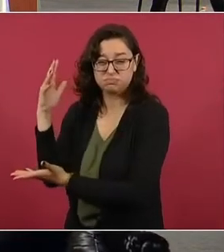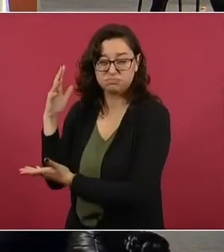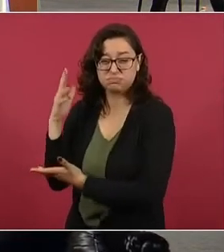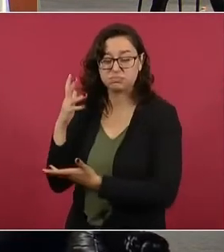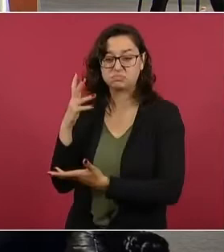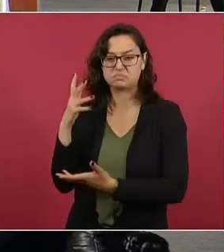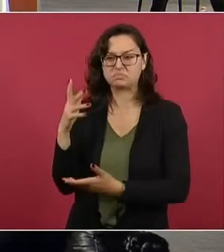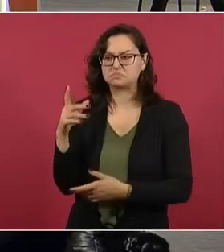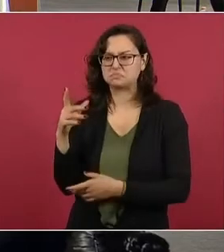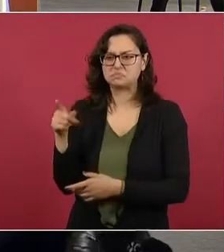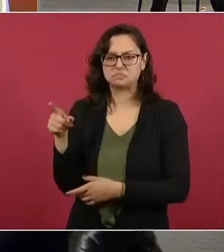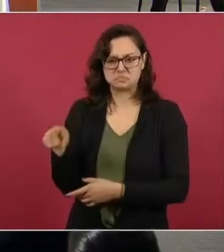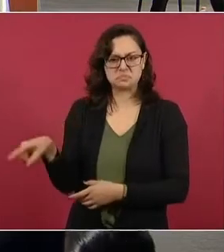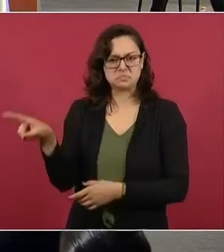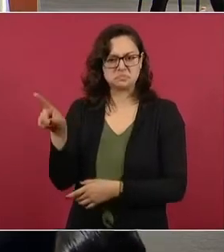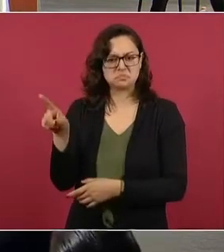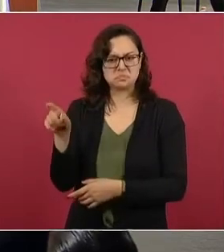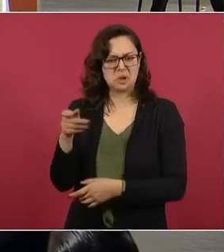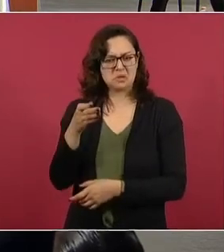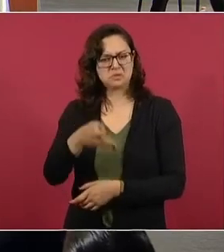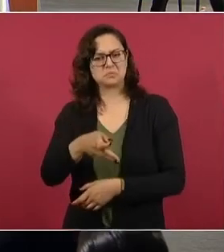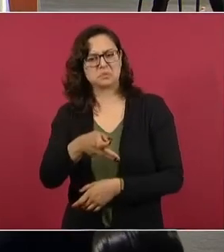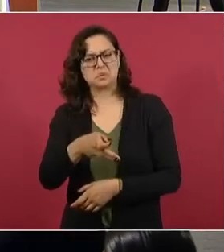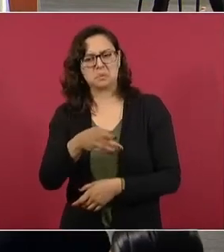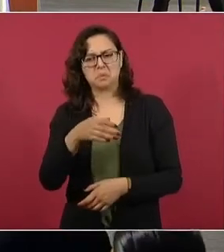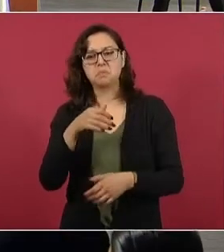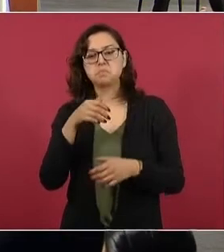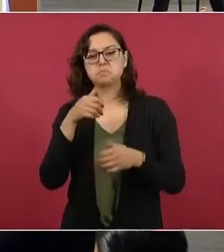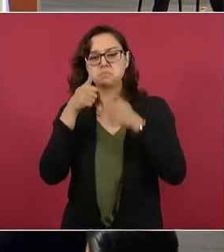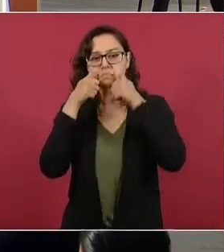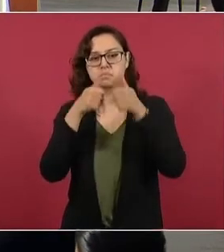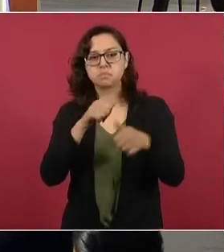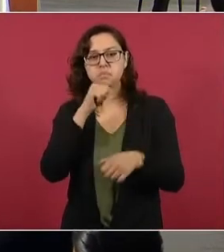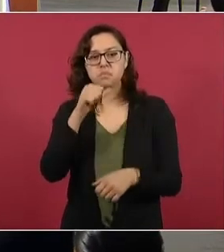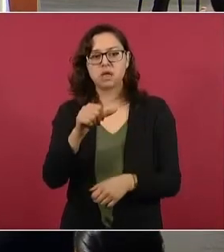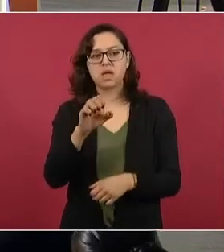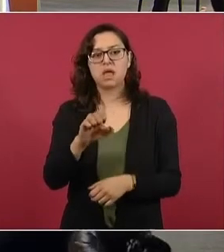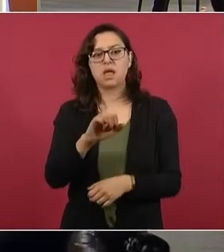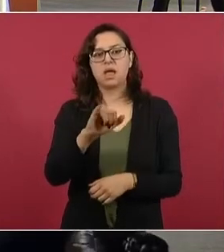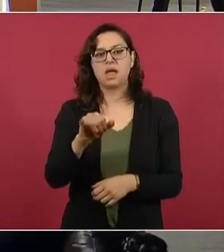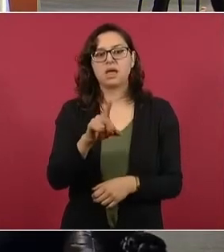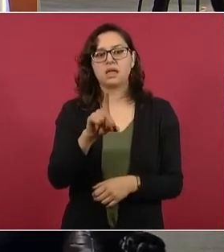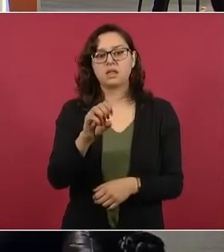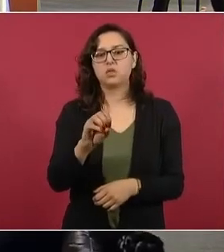tolerada, es el ejido Jacinto Pac,